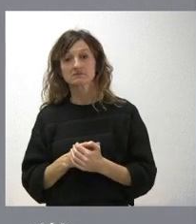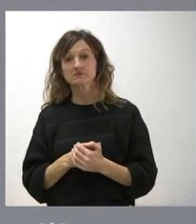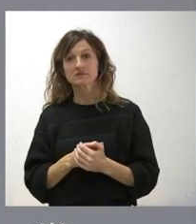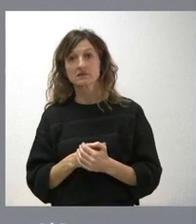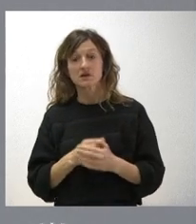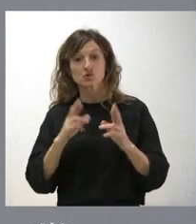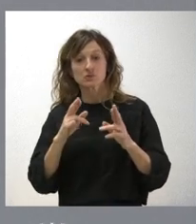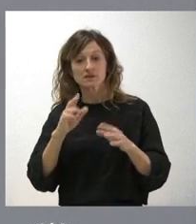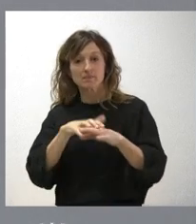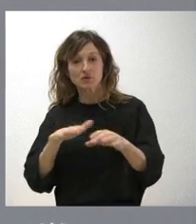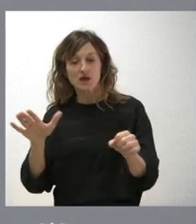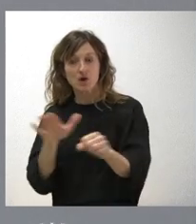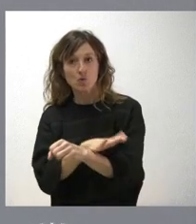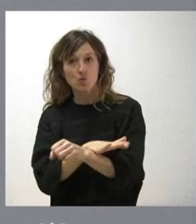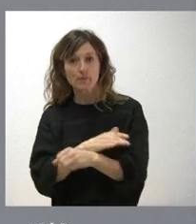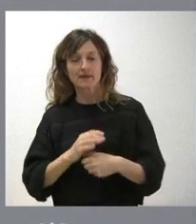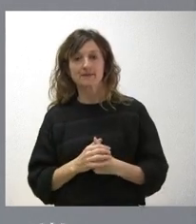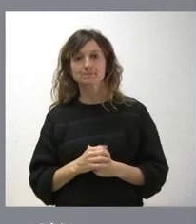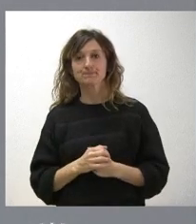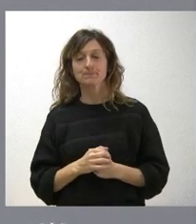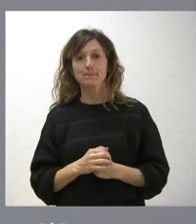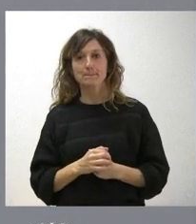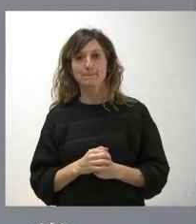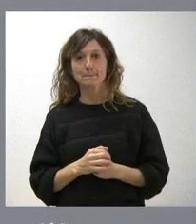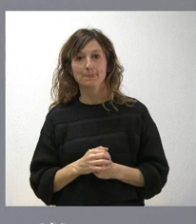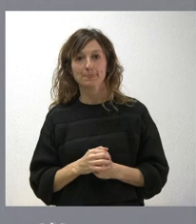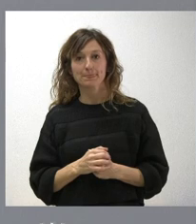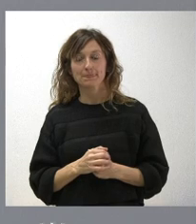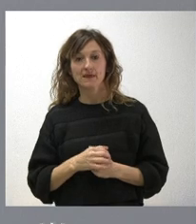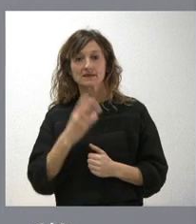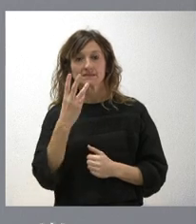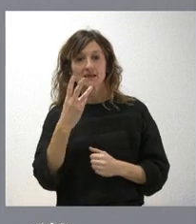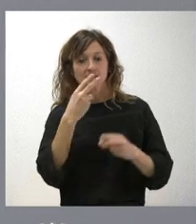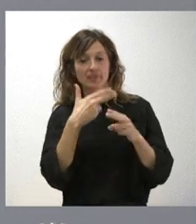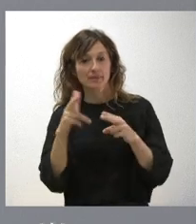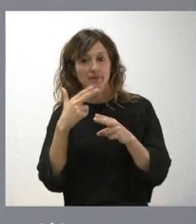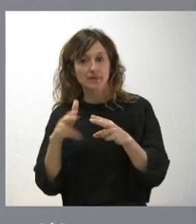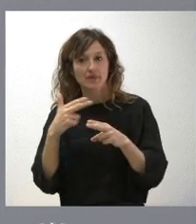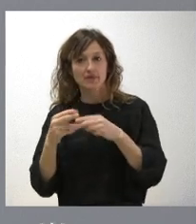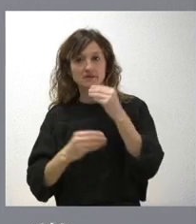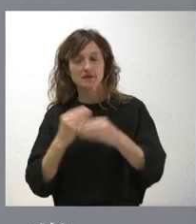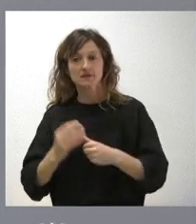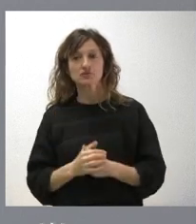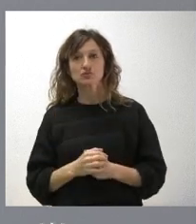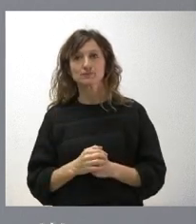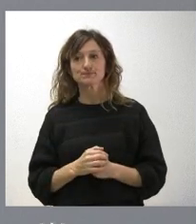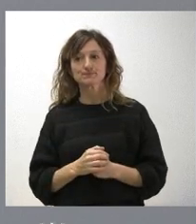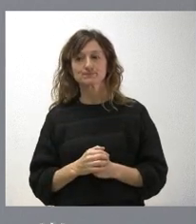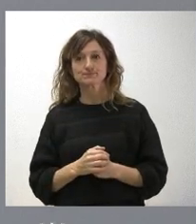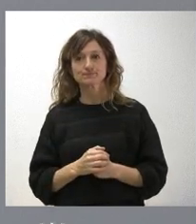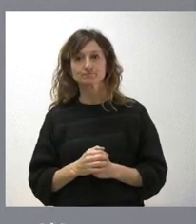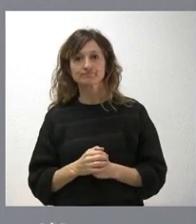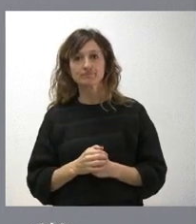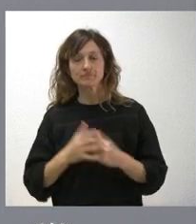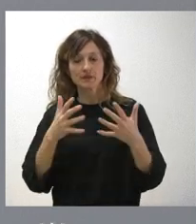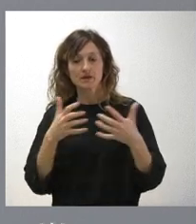ellos están cubiertos y cubiertos en condiciones razonables pero hemos hecho tres actividades que les cito y